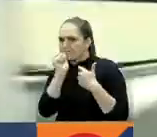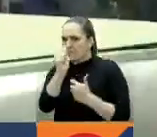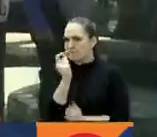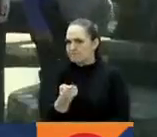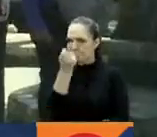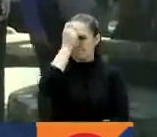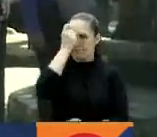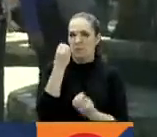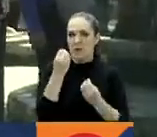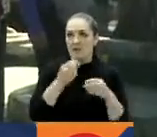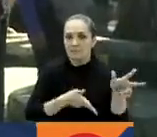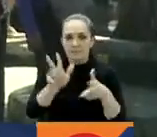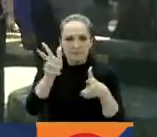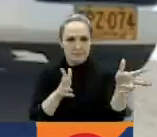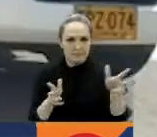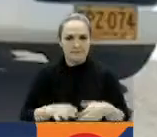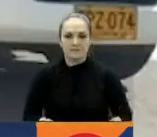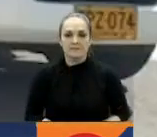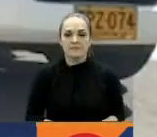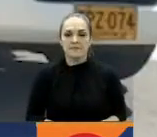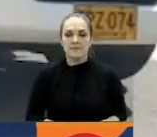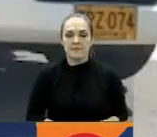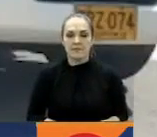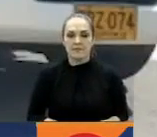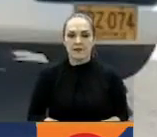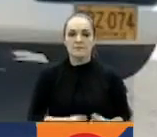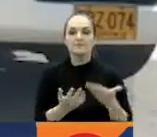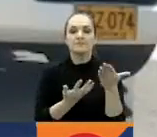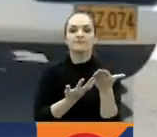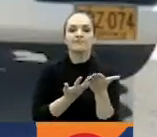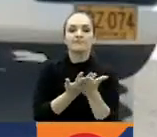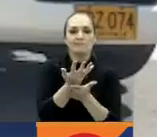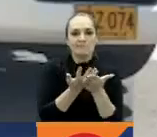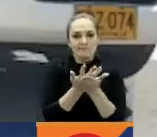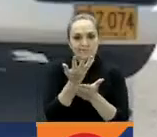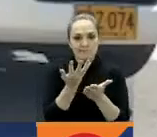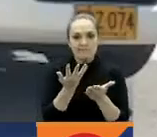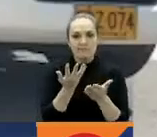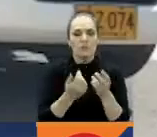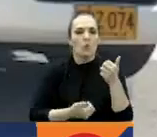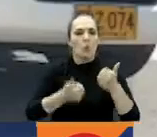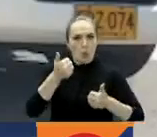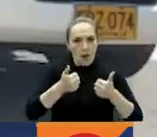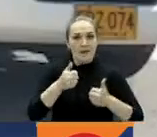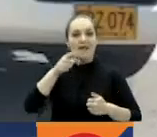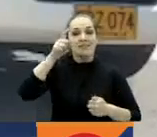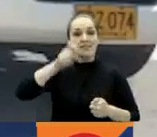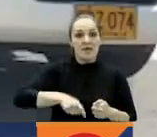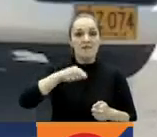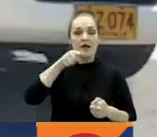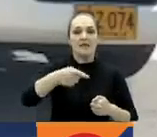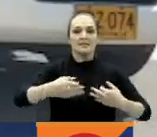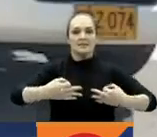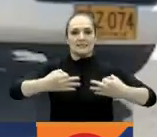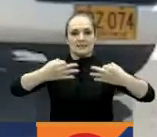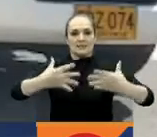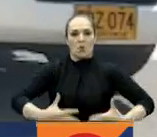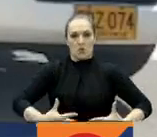para los viajeros. Las recomendaciones es portar el equipo de seguridad